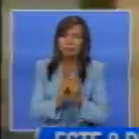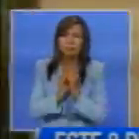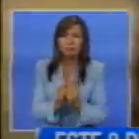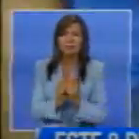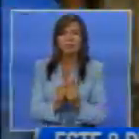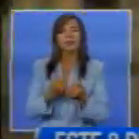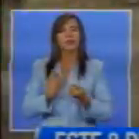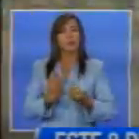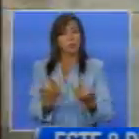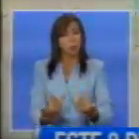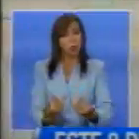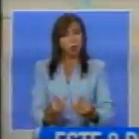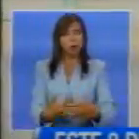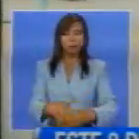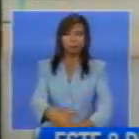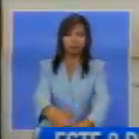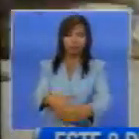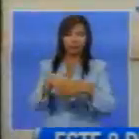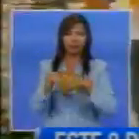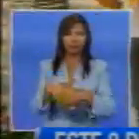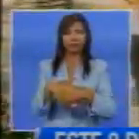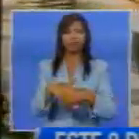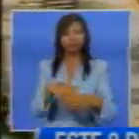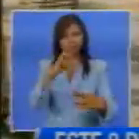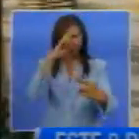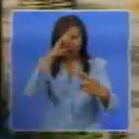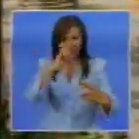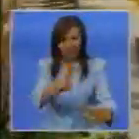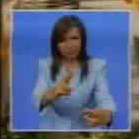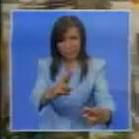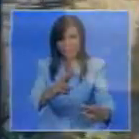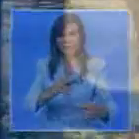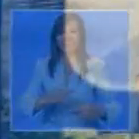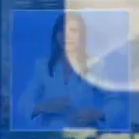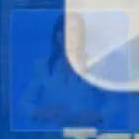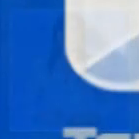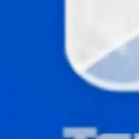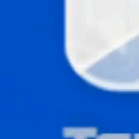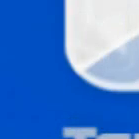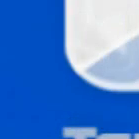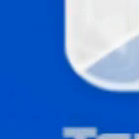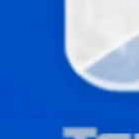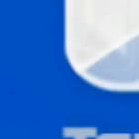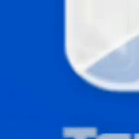nuestro saludo y profunda admiración en su día. María José Jaramillo, 24 horas.